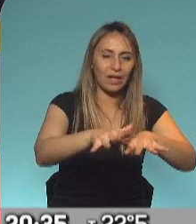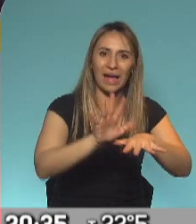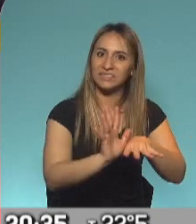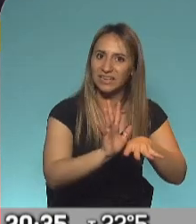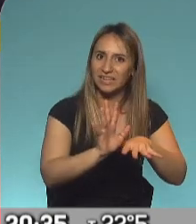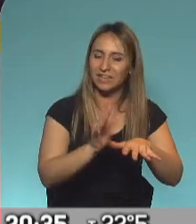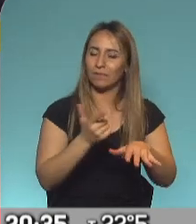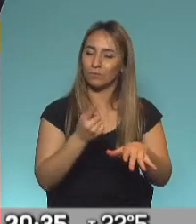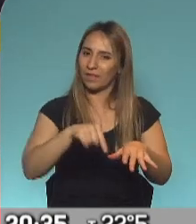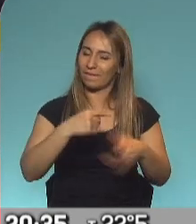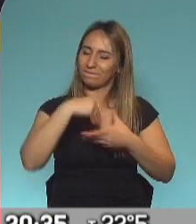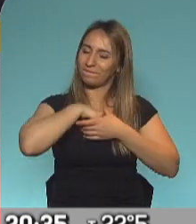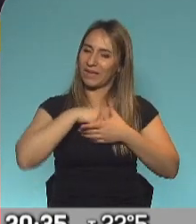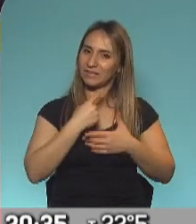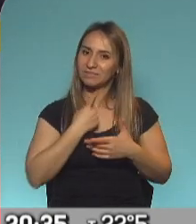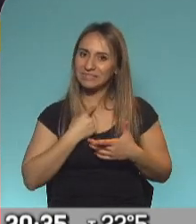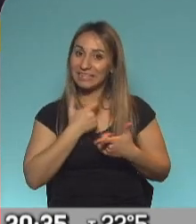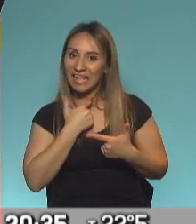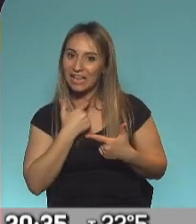lo necesitaban?